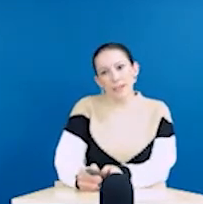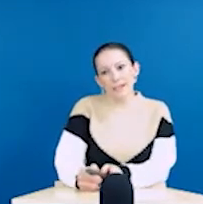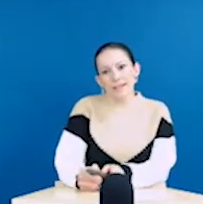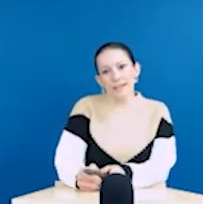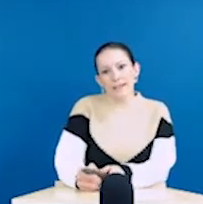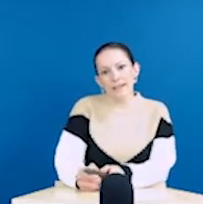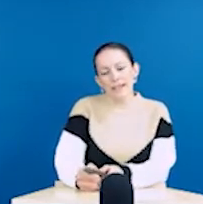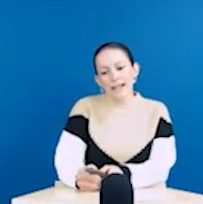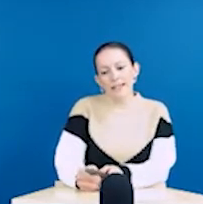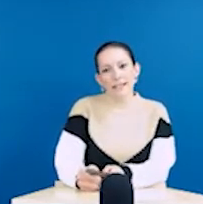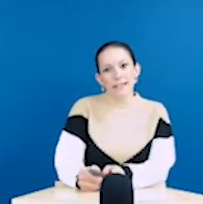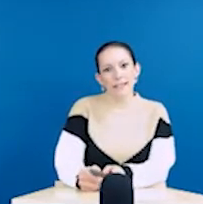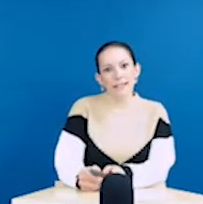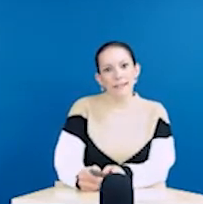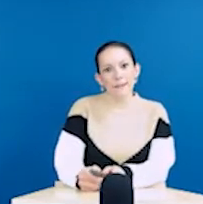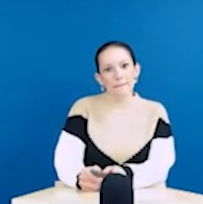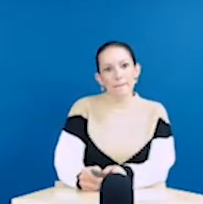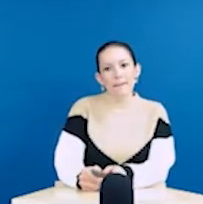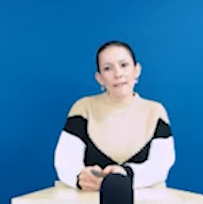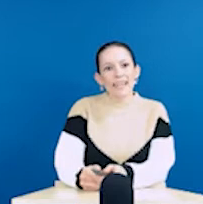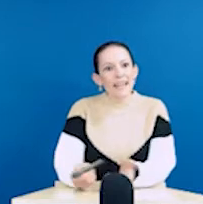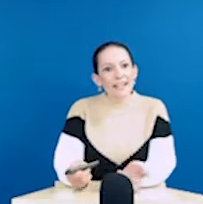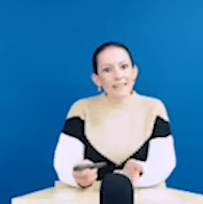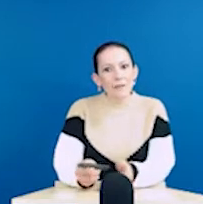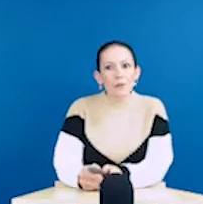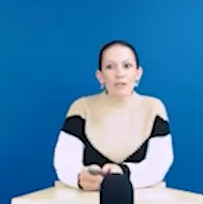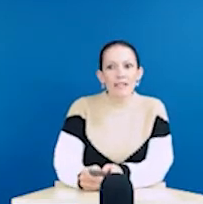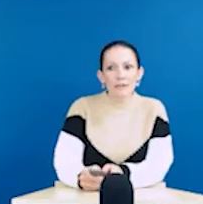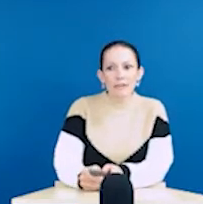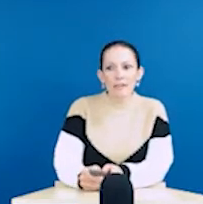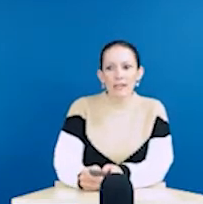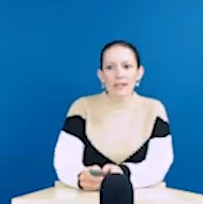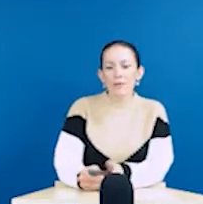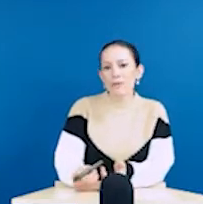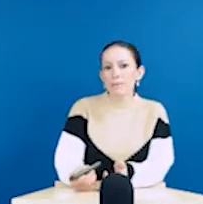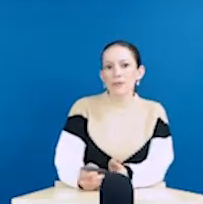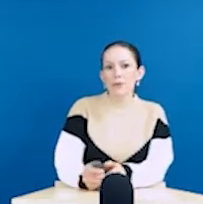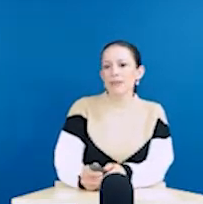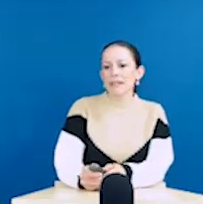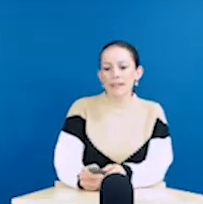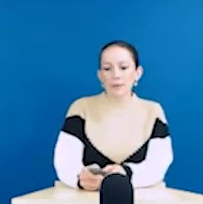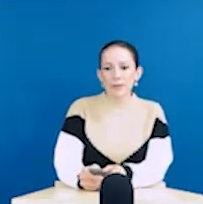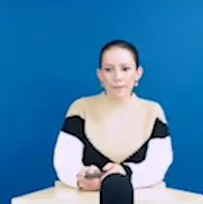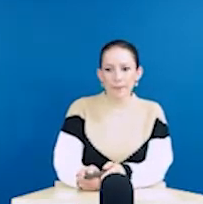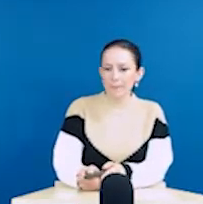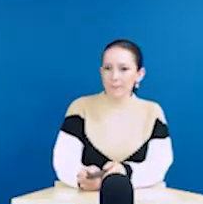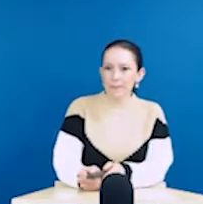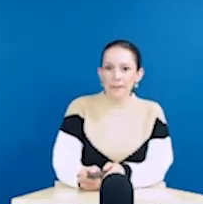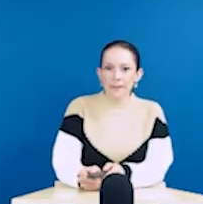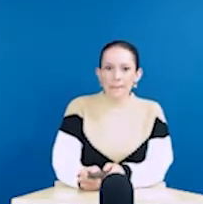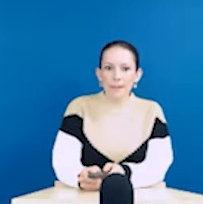comienzo a la charla de qué hace un auxiliar de enfermería en un espacio como una sala de